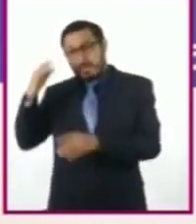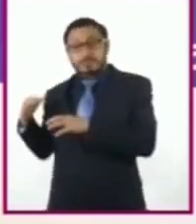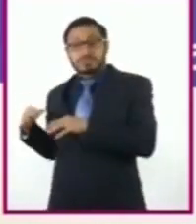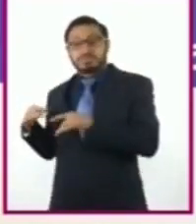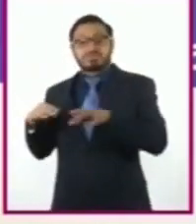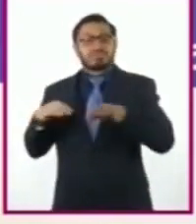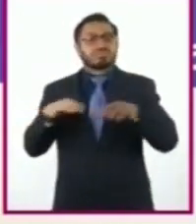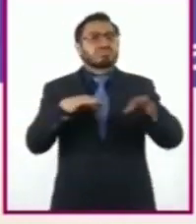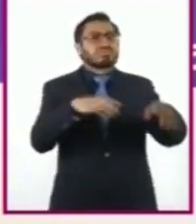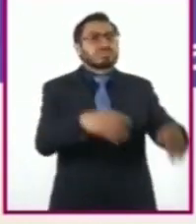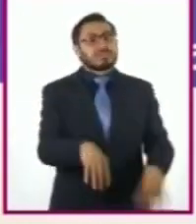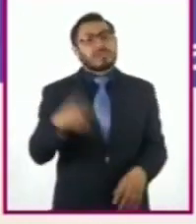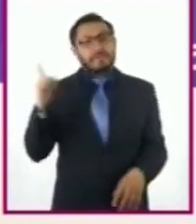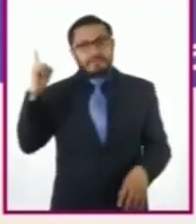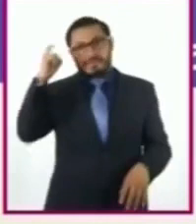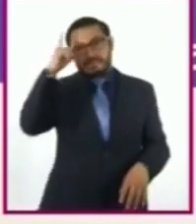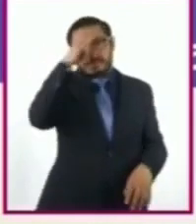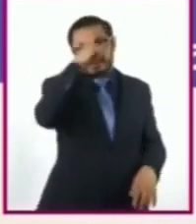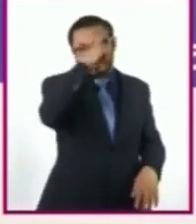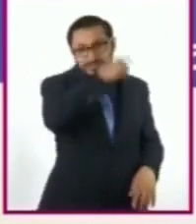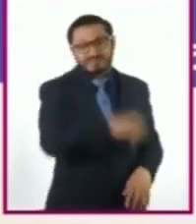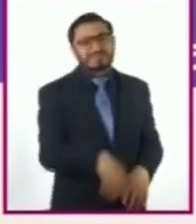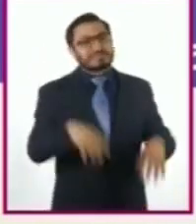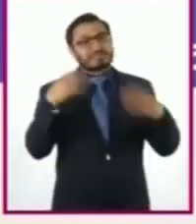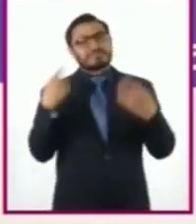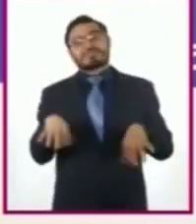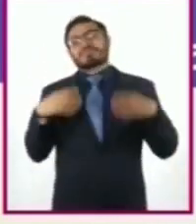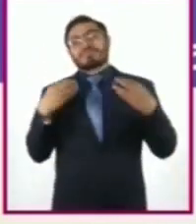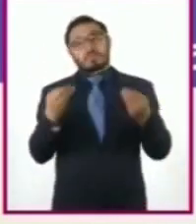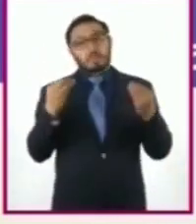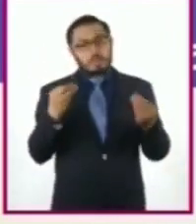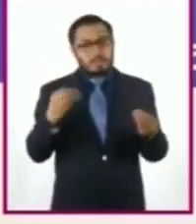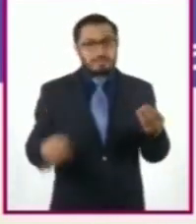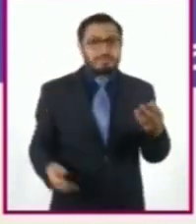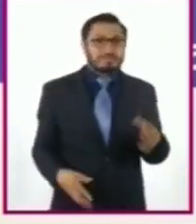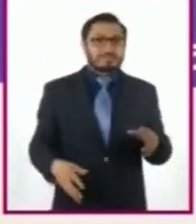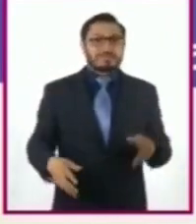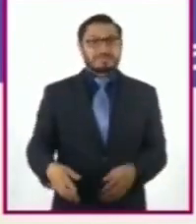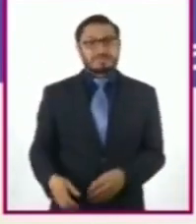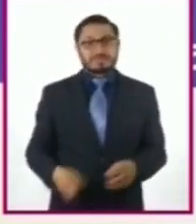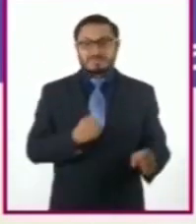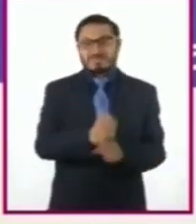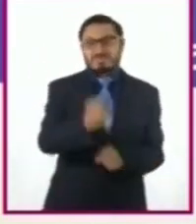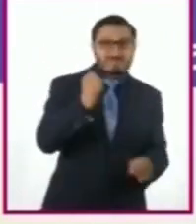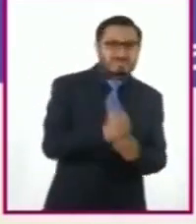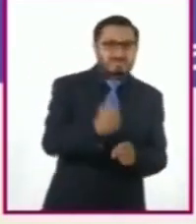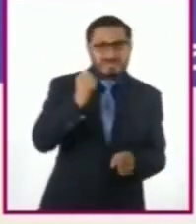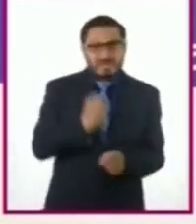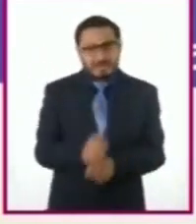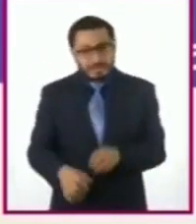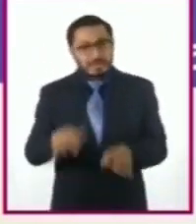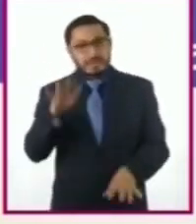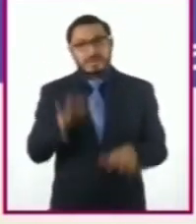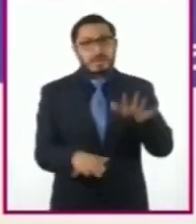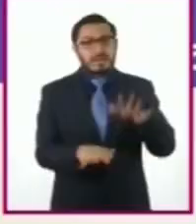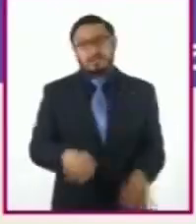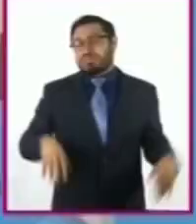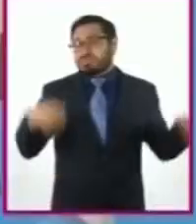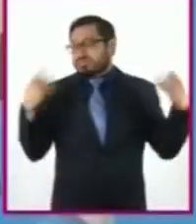conquista fue complicado, en varias ocasiones violento y en otras fuera de